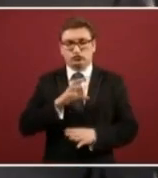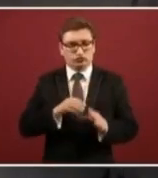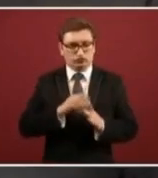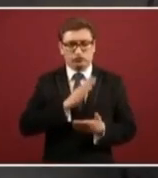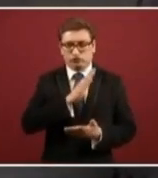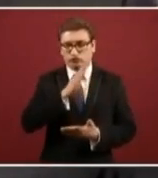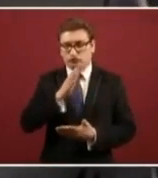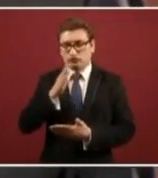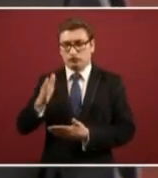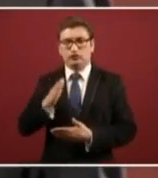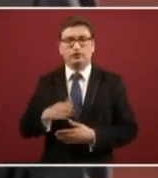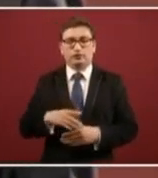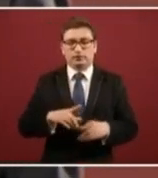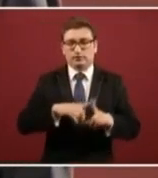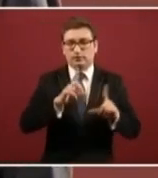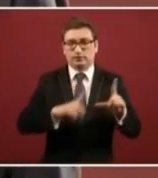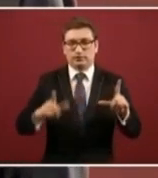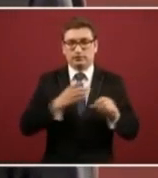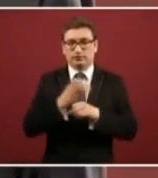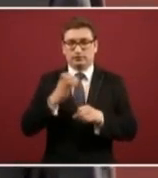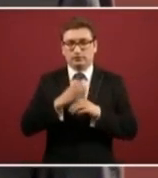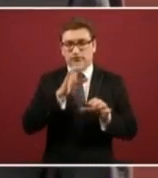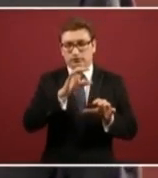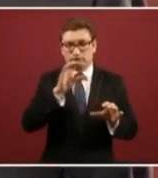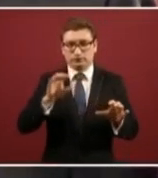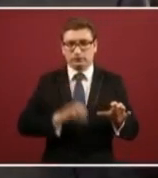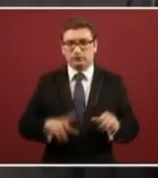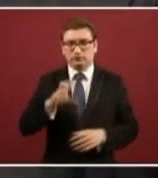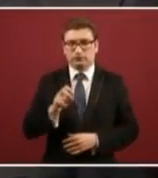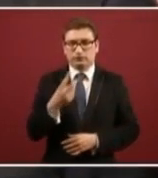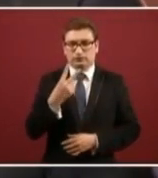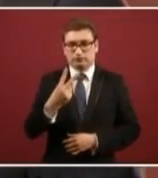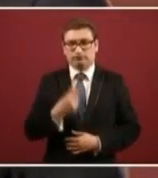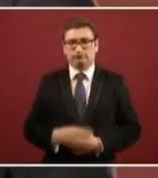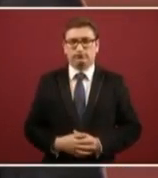México son 32 entidades federativas